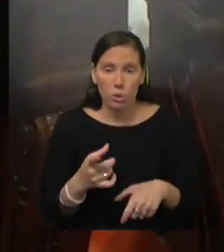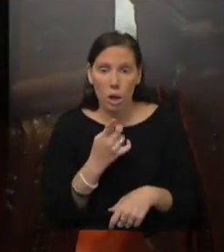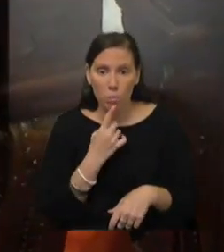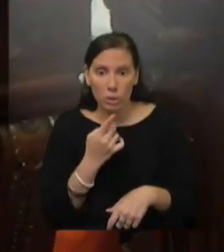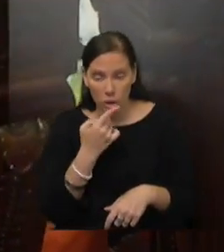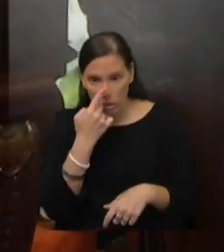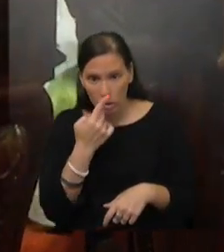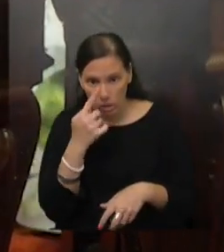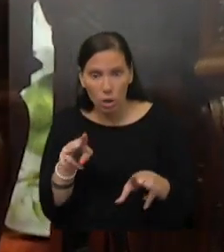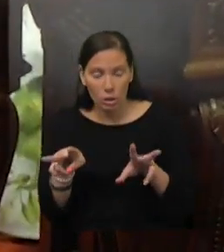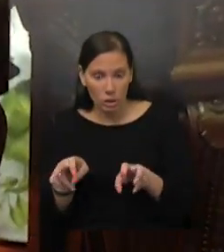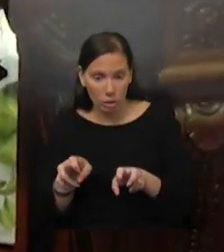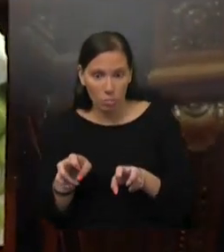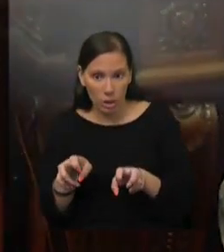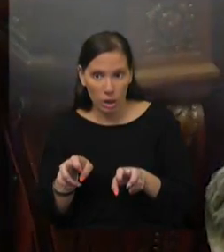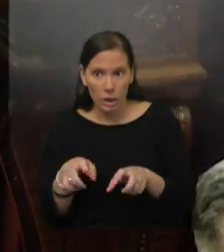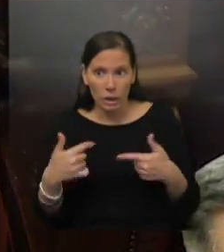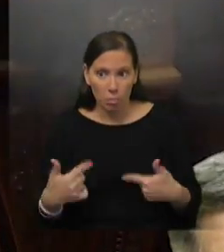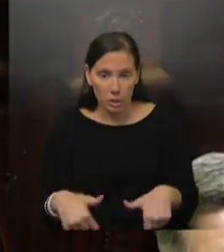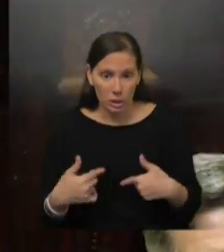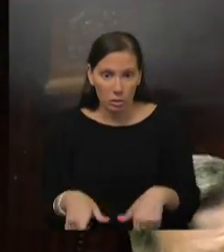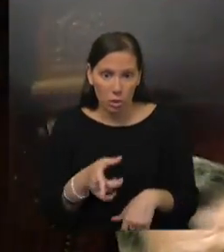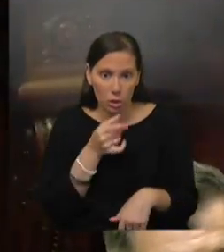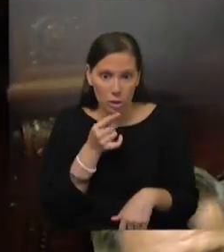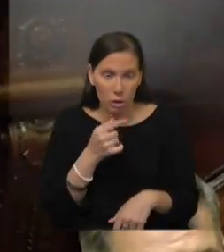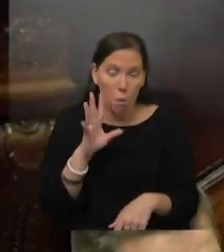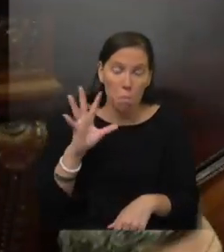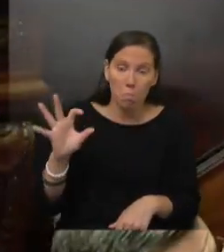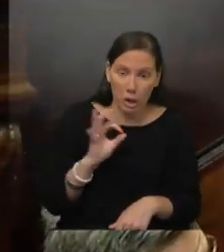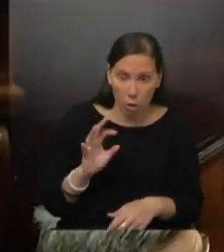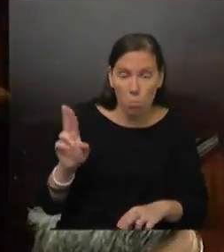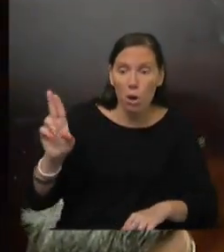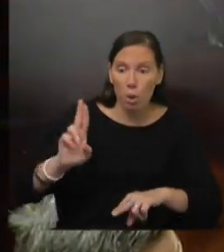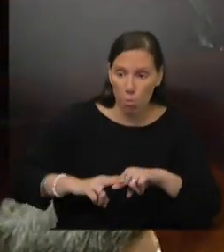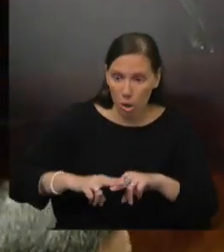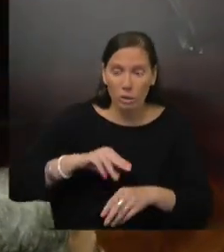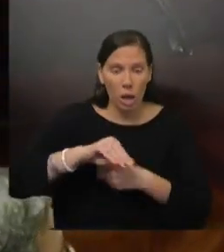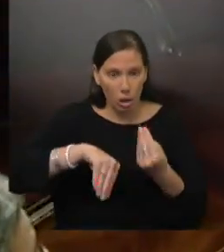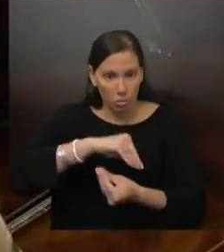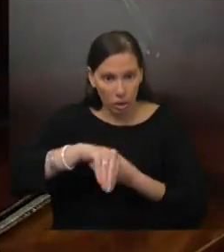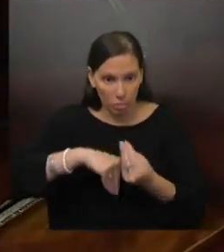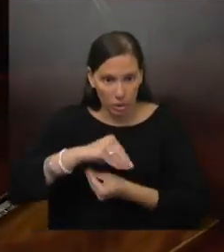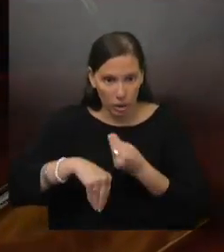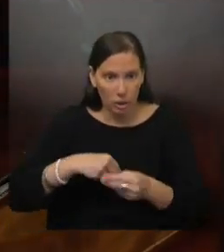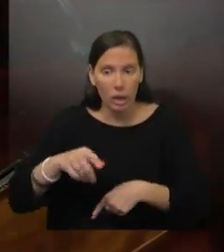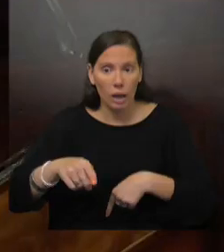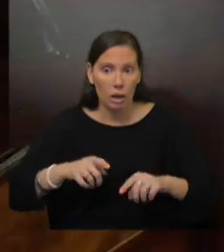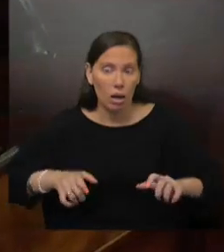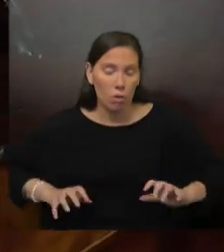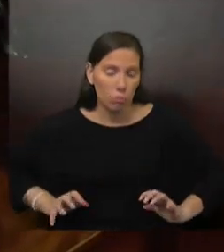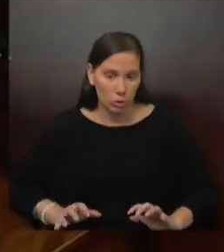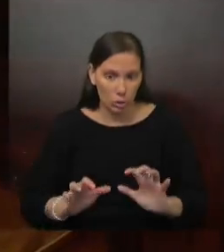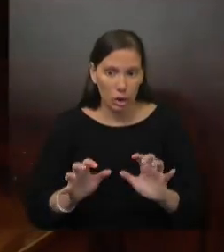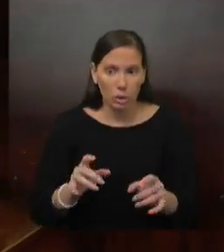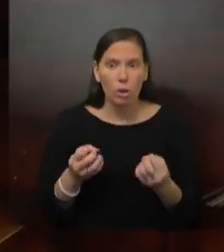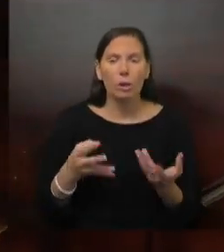interesado en el tema y que el ministro de interior haya pedido Perdón por las muertes a los familiares y por su mala gestión bien Qué les parece